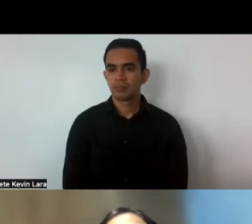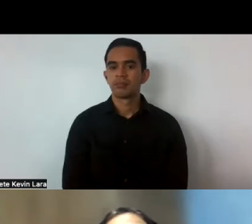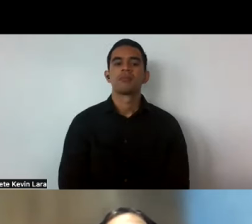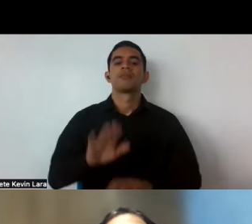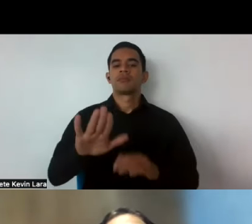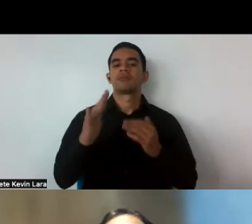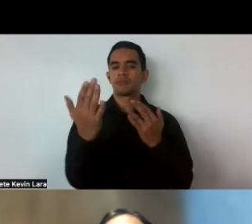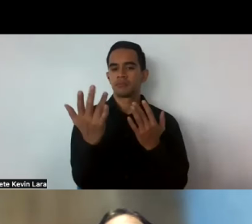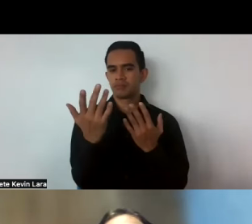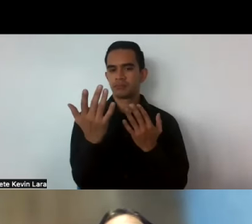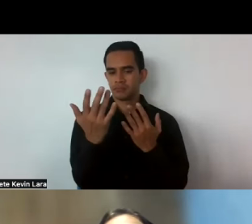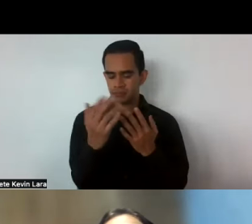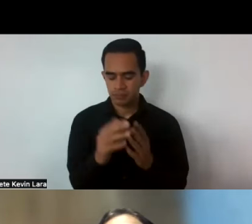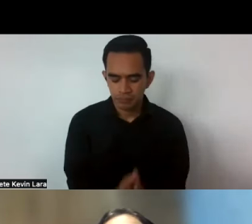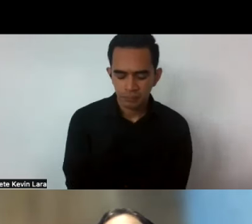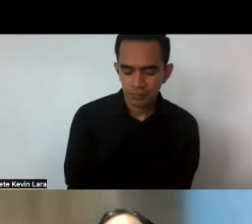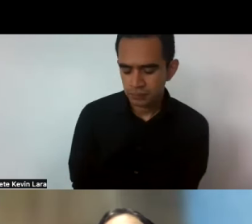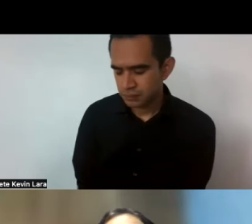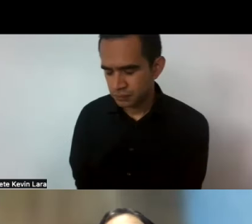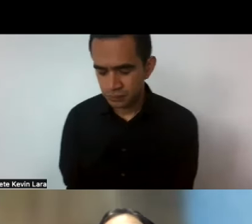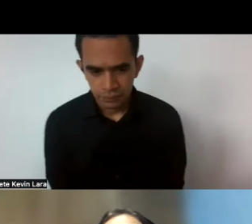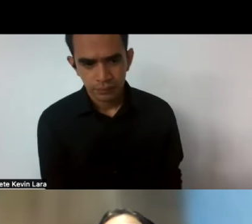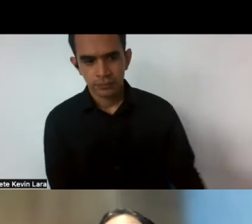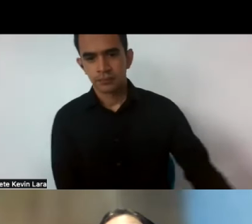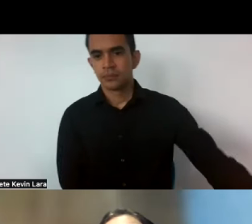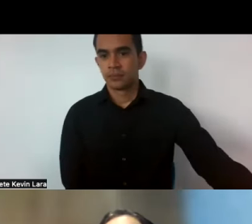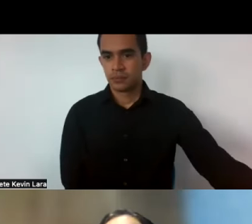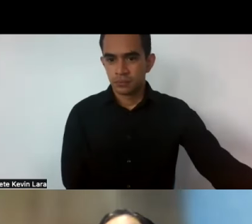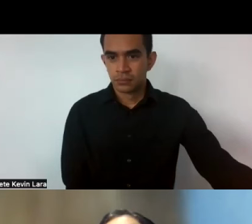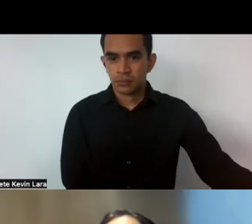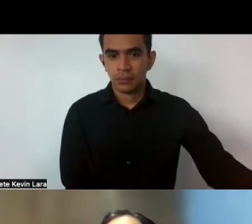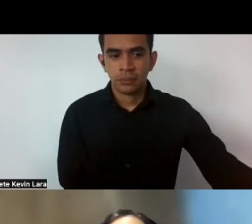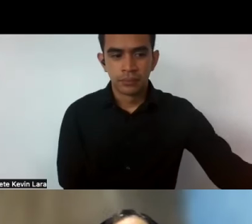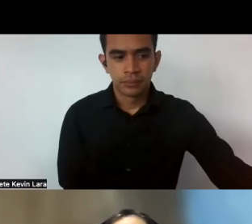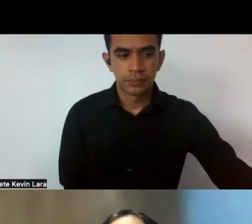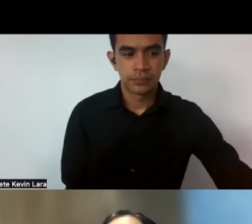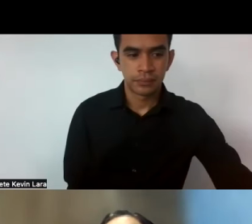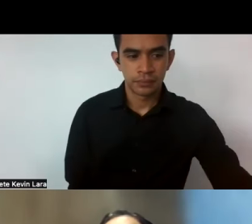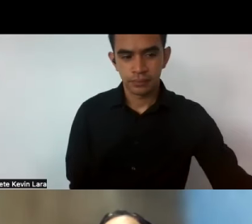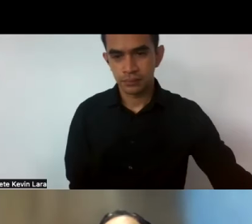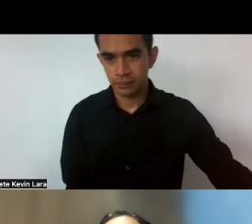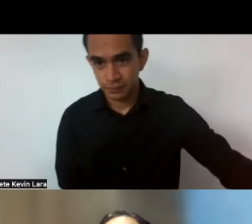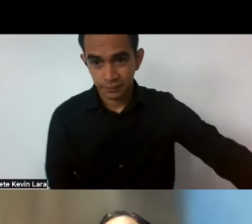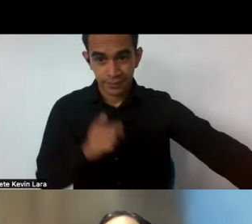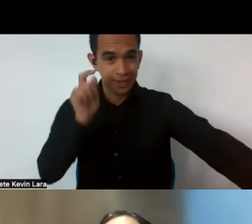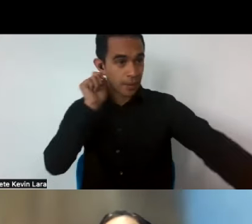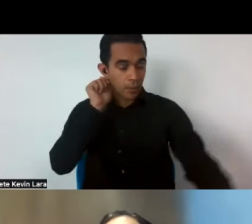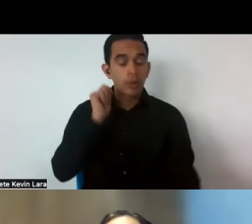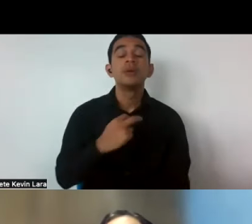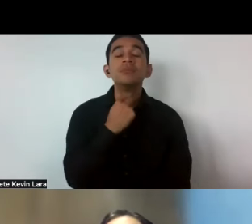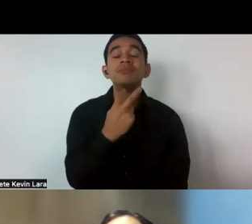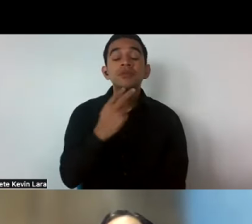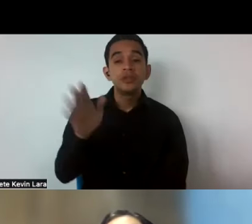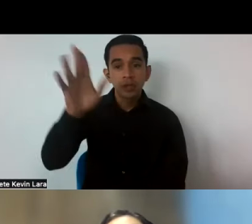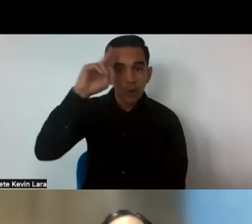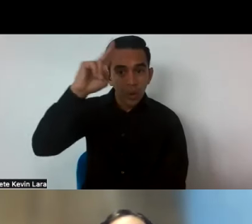ayudar. Okay, gracias. Intenta nuevamente, a ver, verbaliza. Hola. Yo sí